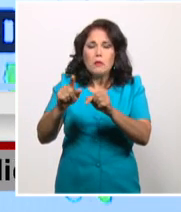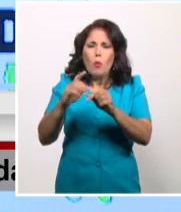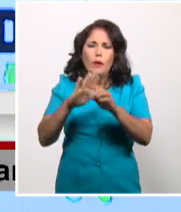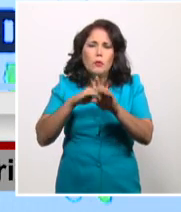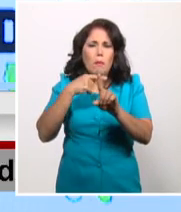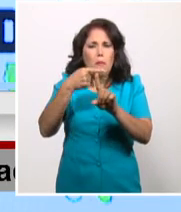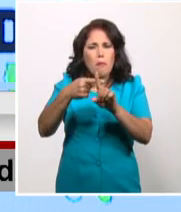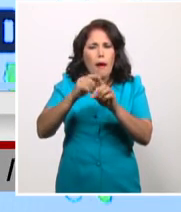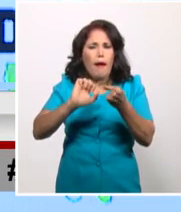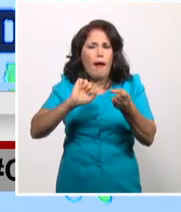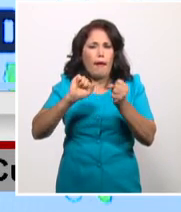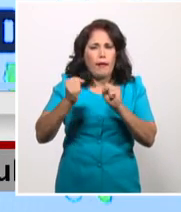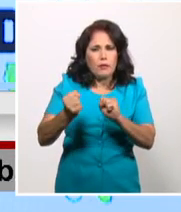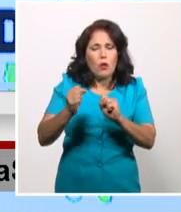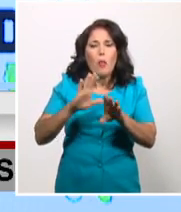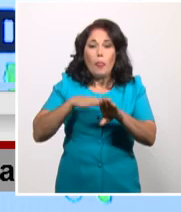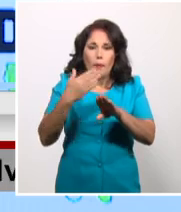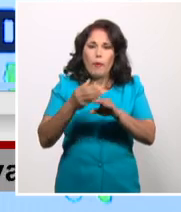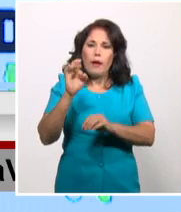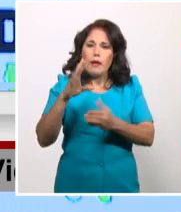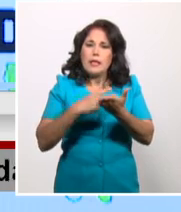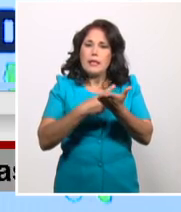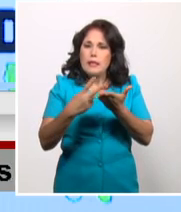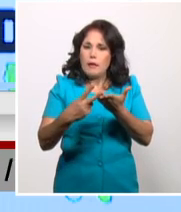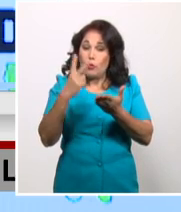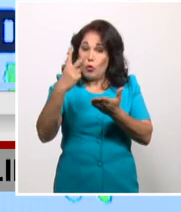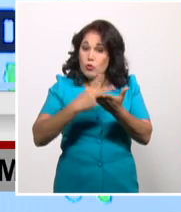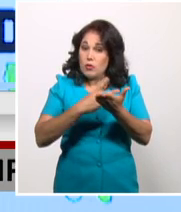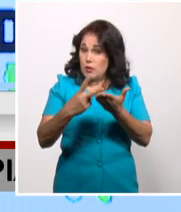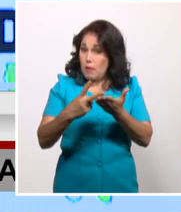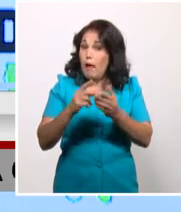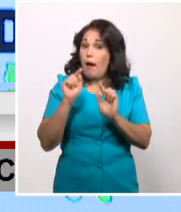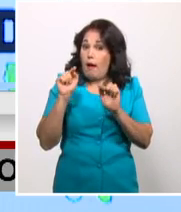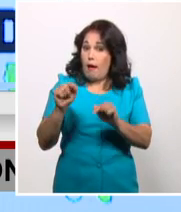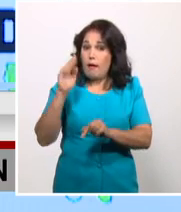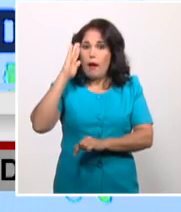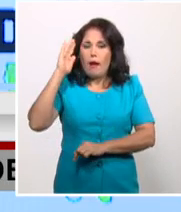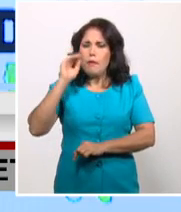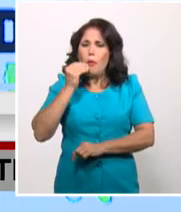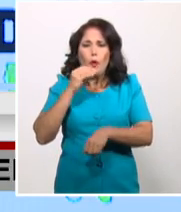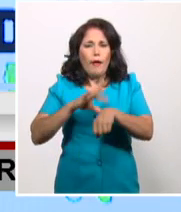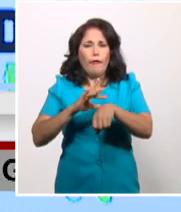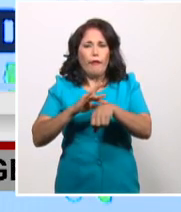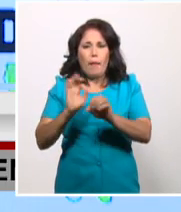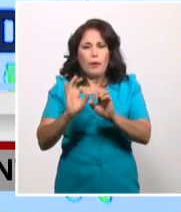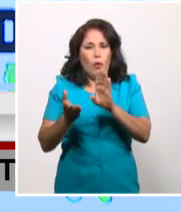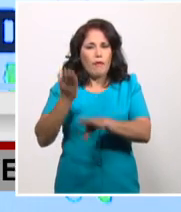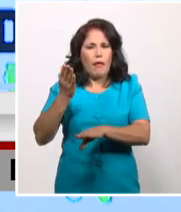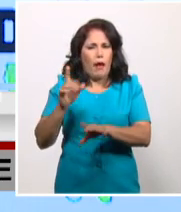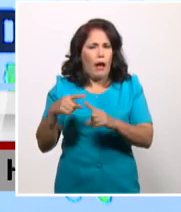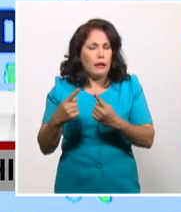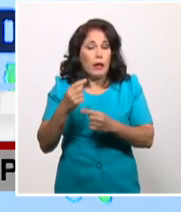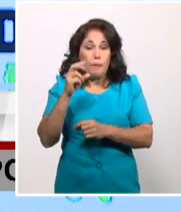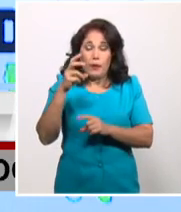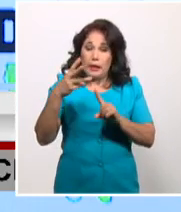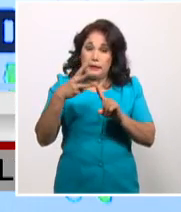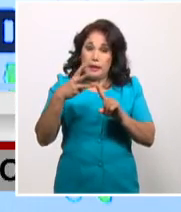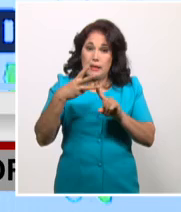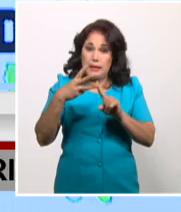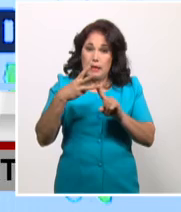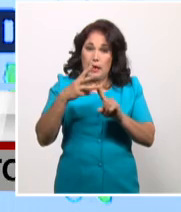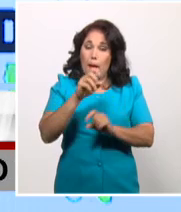la restricción después de los 15 días transcurridos, teniendo en cuenta que no son enfermos de alta? Y una tercera pregunta,